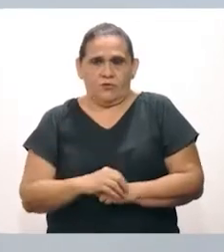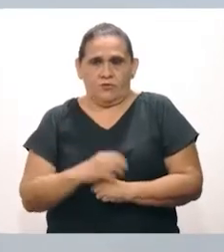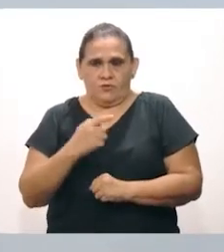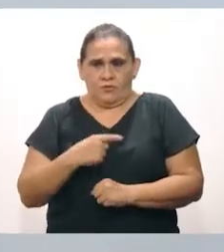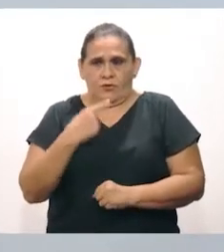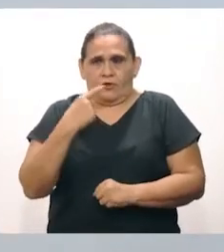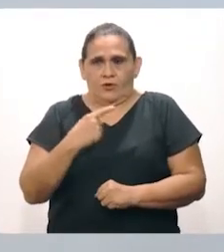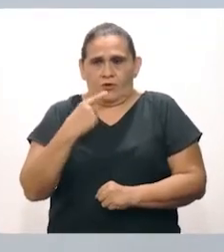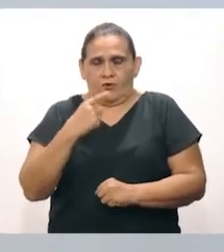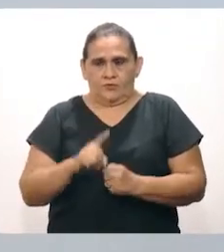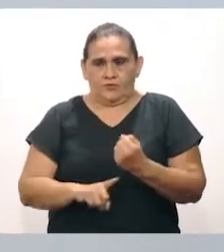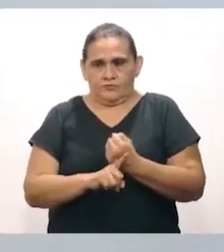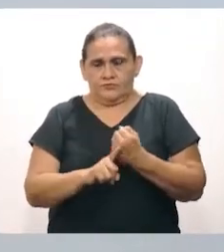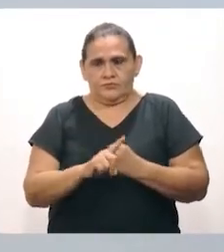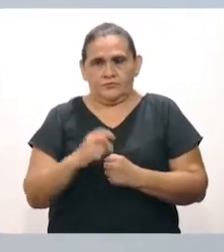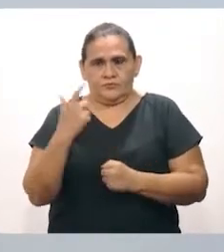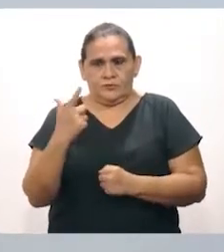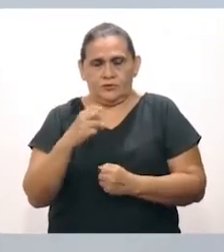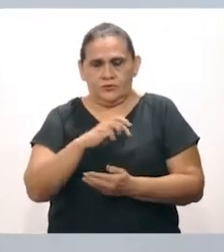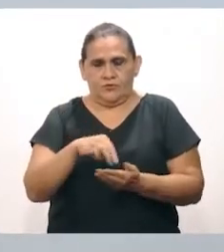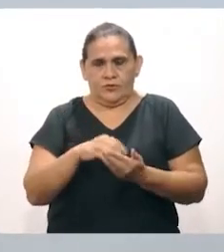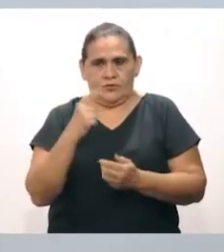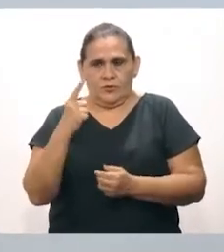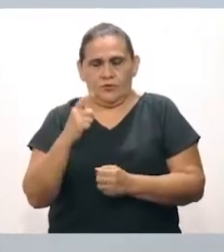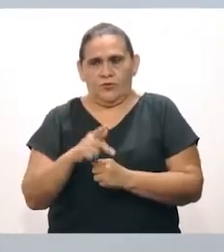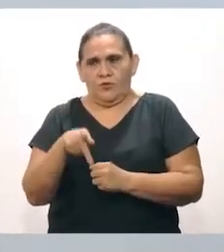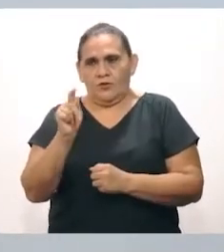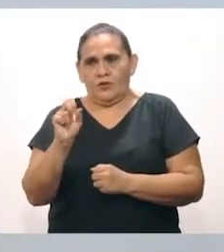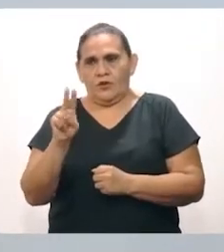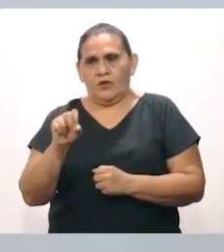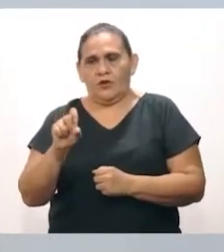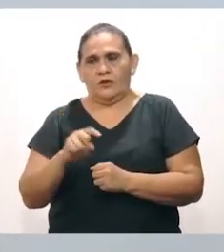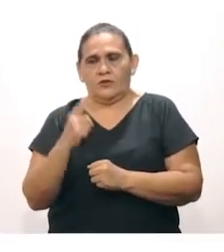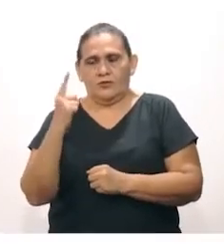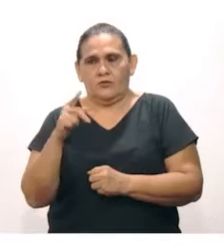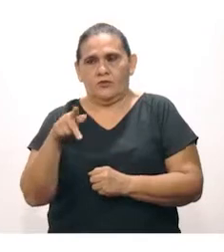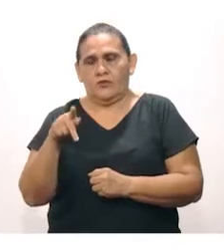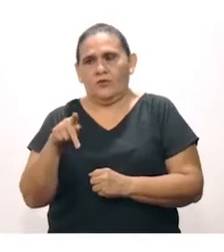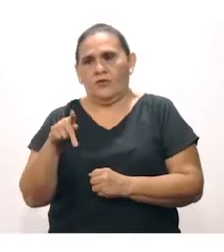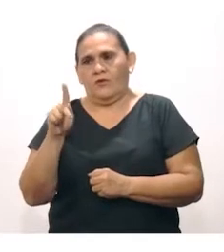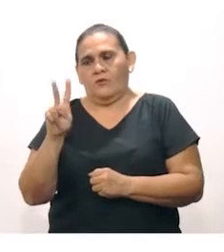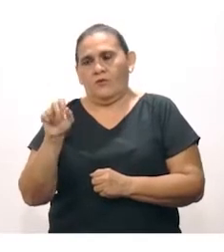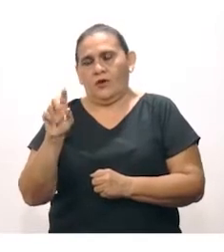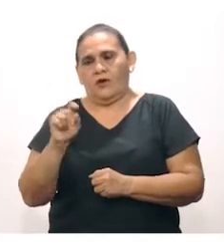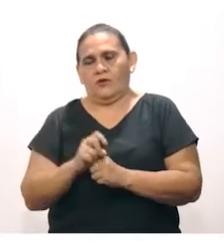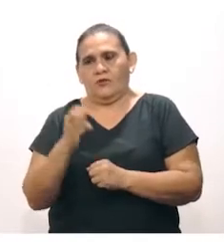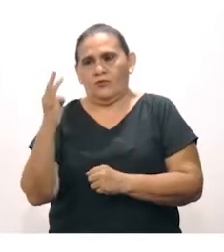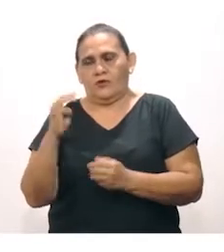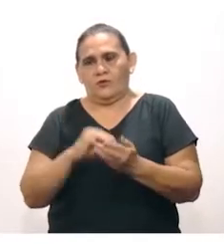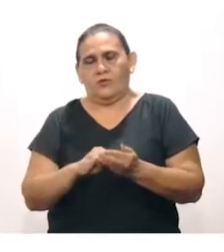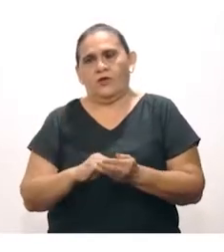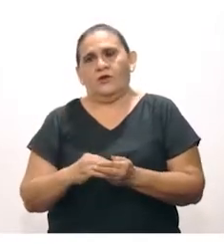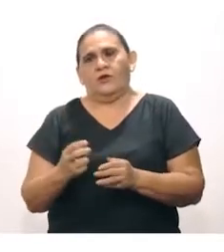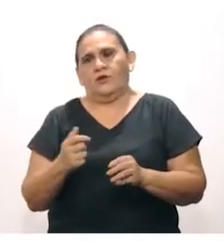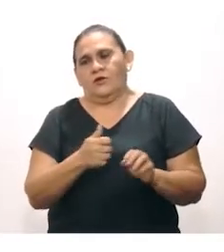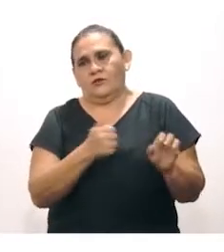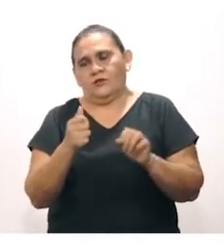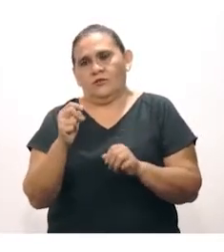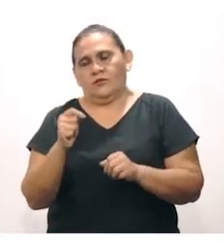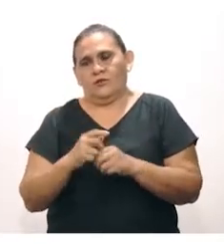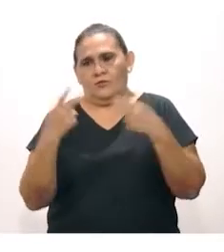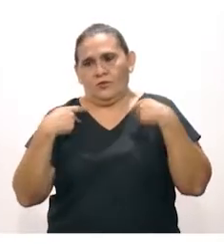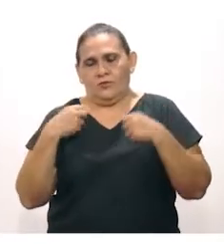asma. 7 residían en Mérida, 1 en Canacín y 1 en Baca. En total son 3.731 las